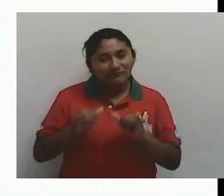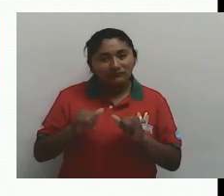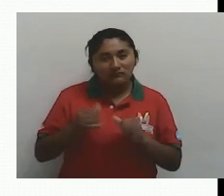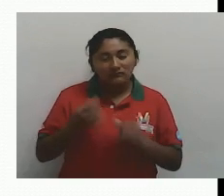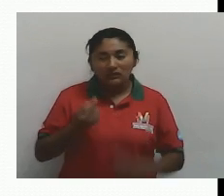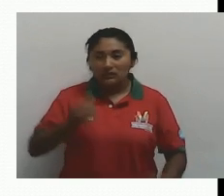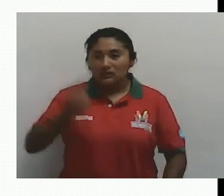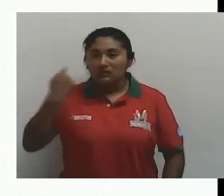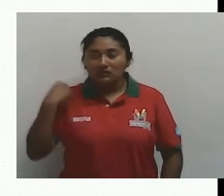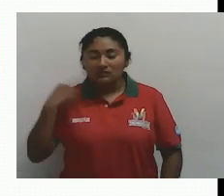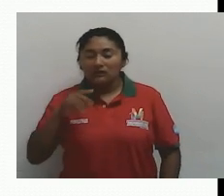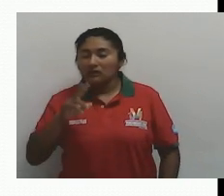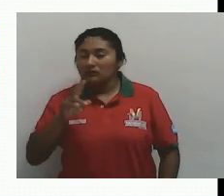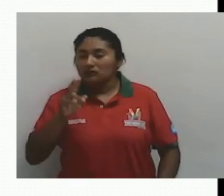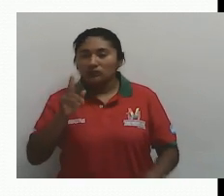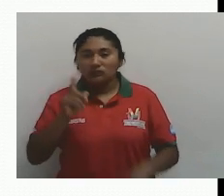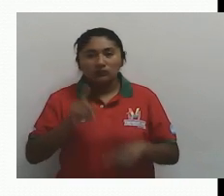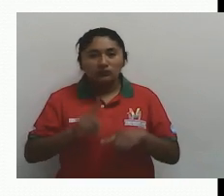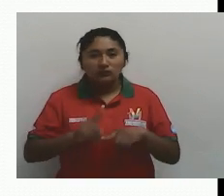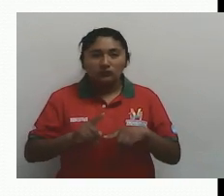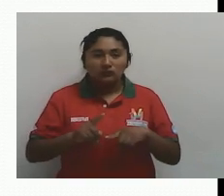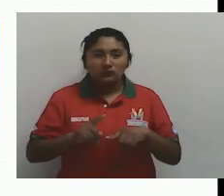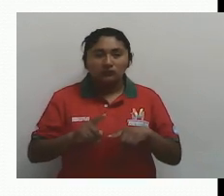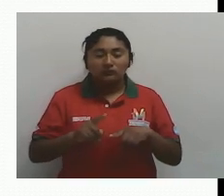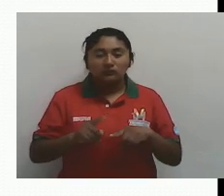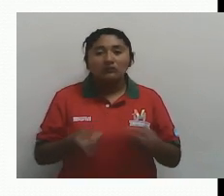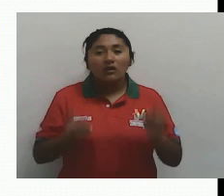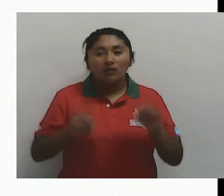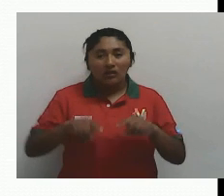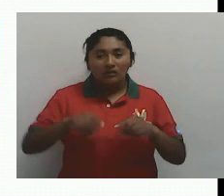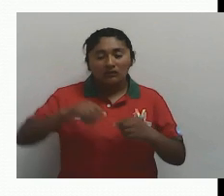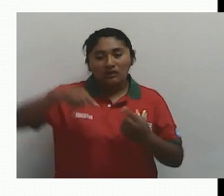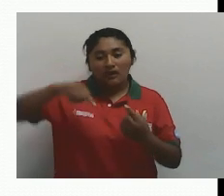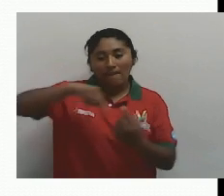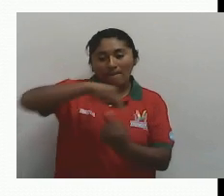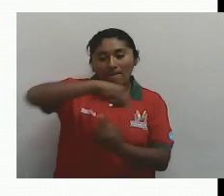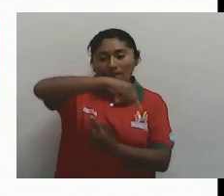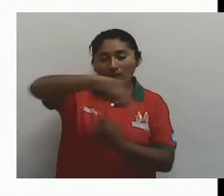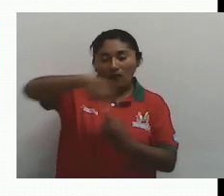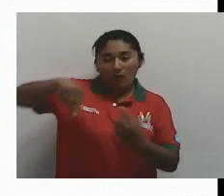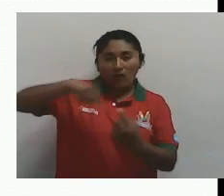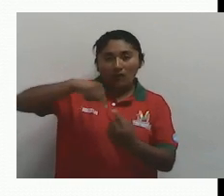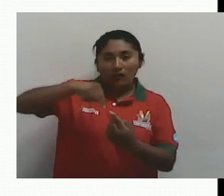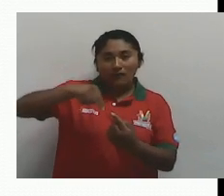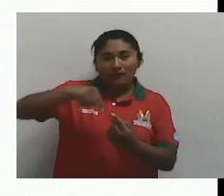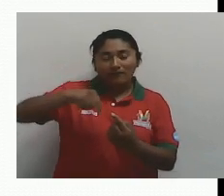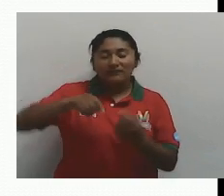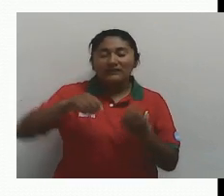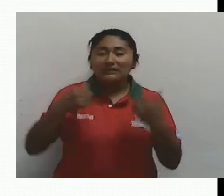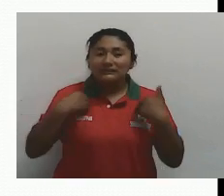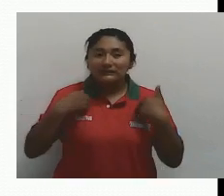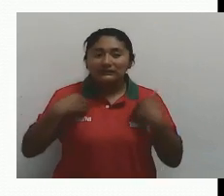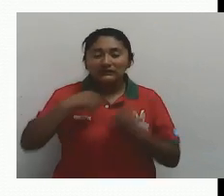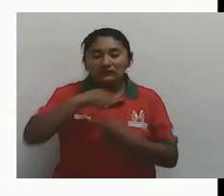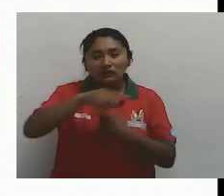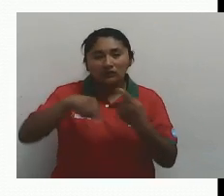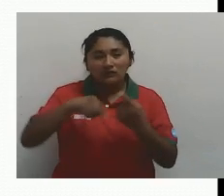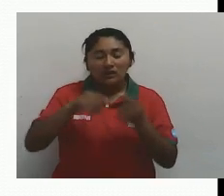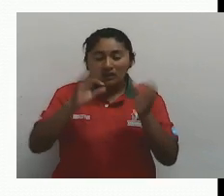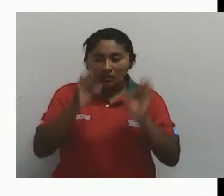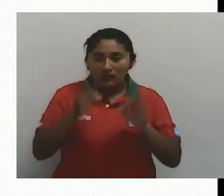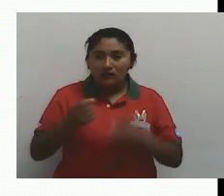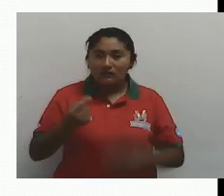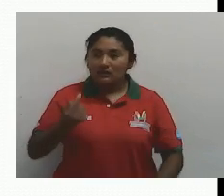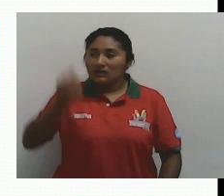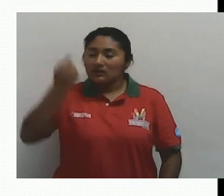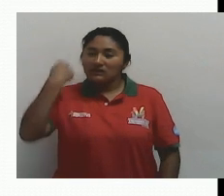vuelta. Cuando esté haciendo la vuelta, debe retornar en posición de espalda. Y algo que tienen que tener muy en